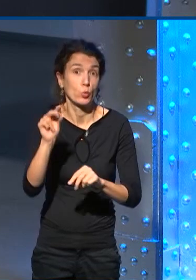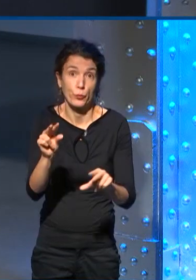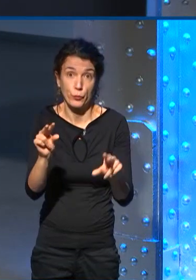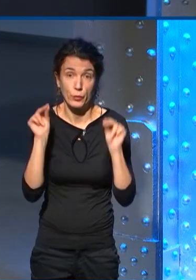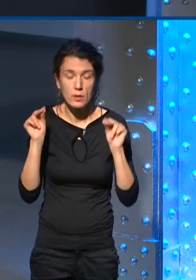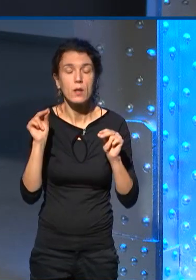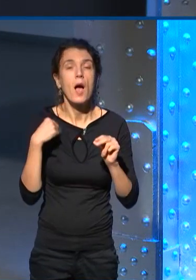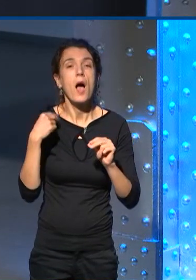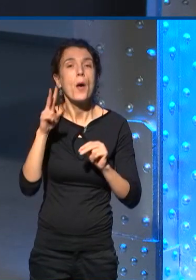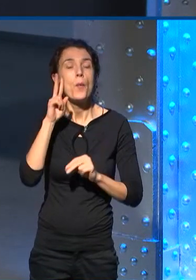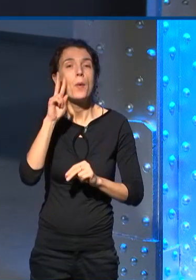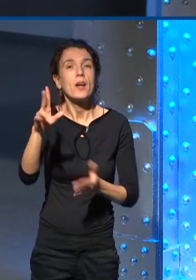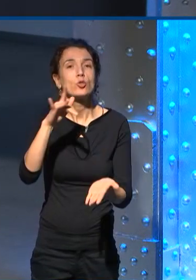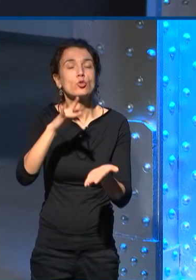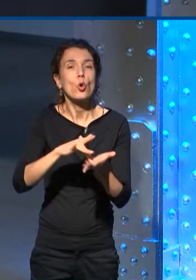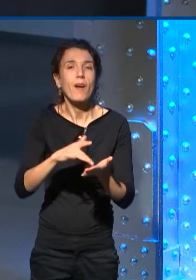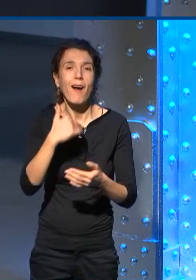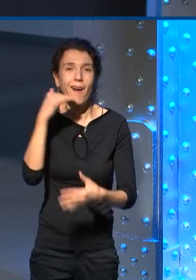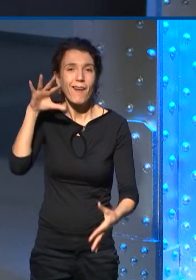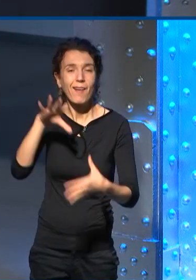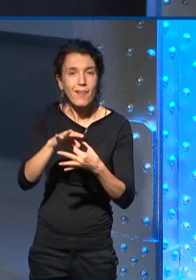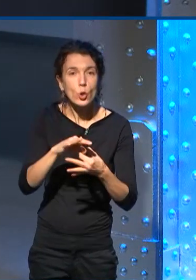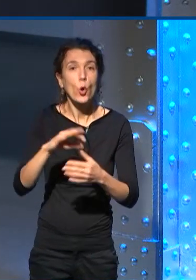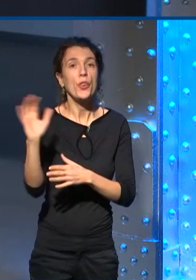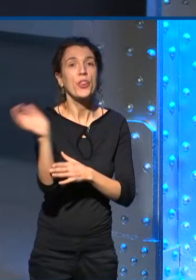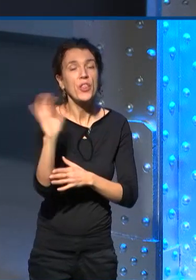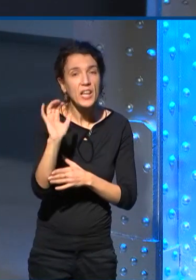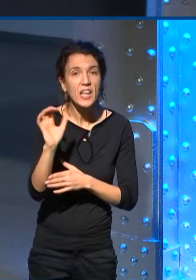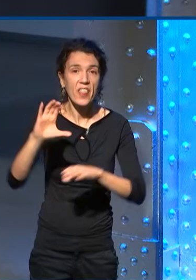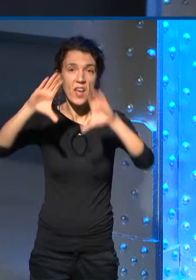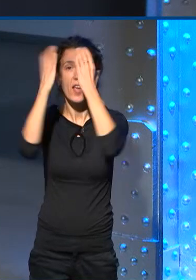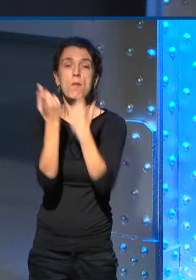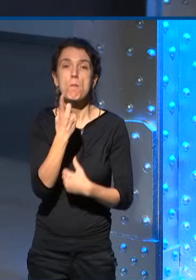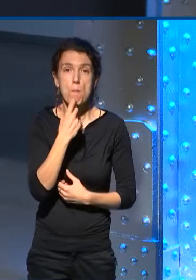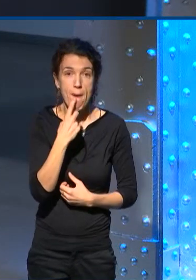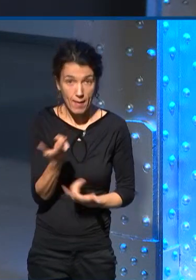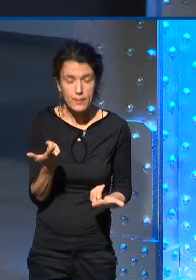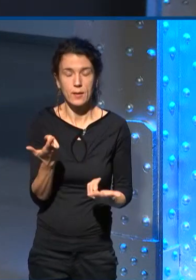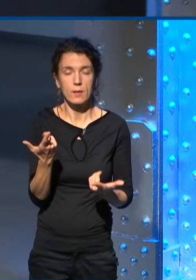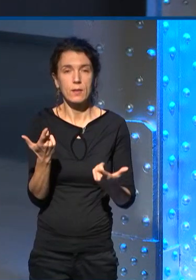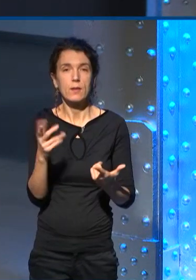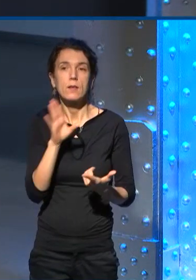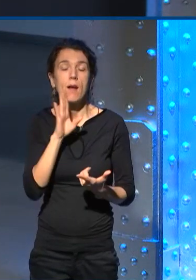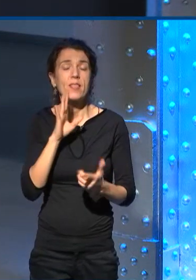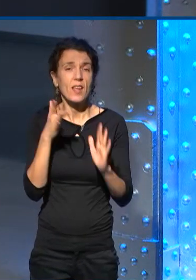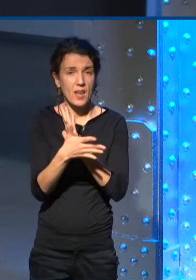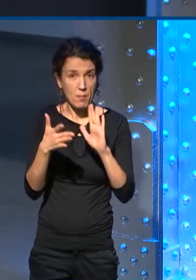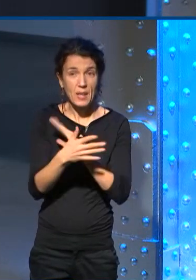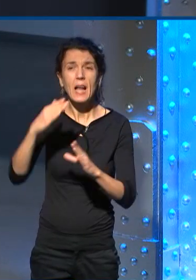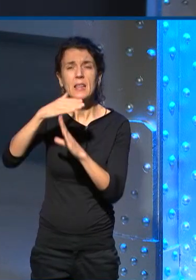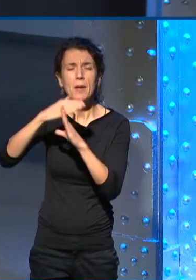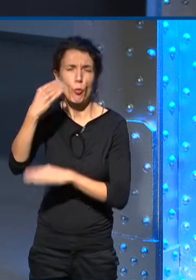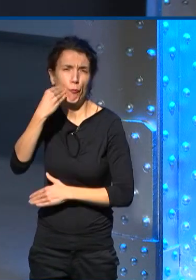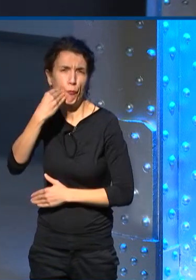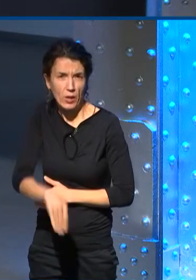y vamos a ver una serie de aspectos sobre el cine de Marte. Bueno, Marte, lo hemos estado explicando, la temperatura es muy